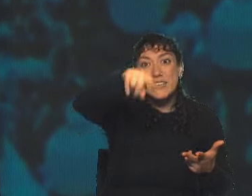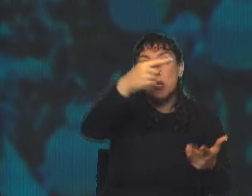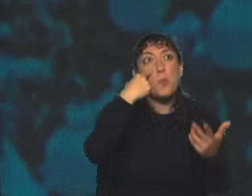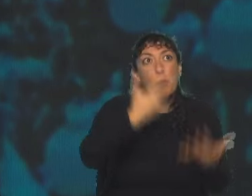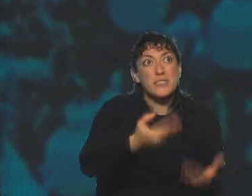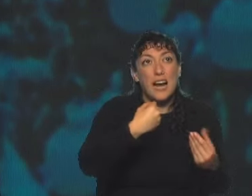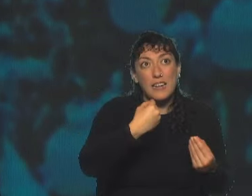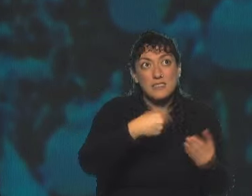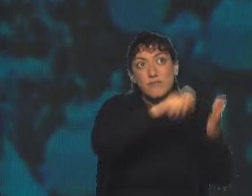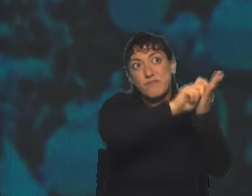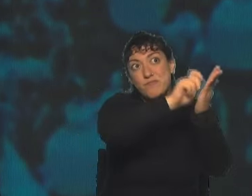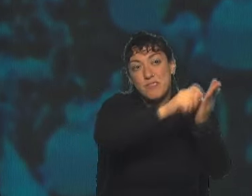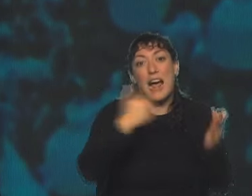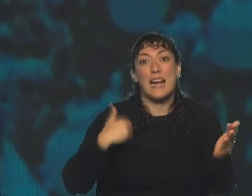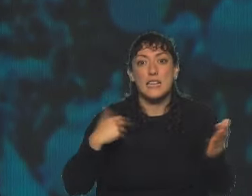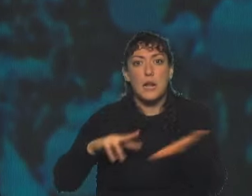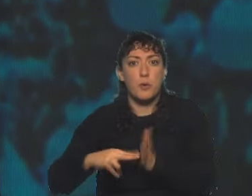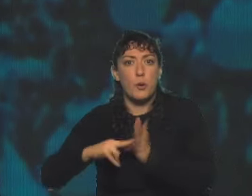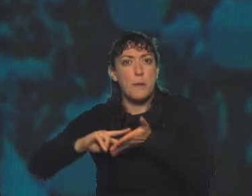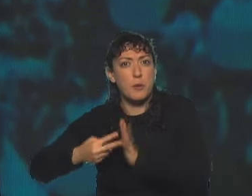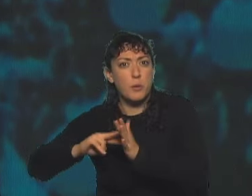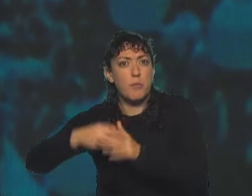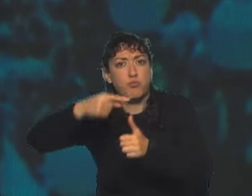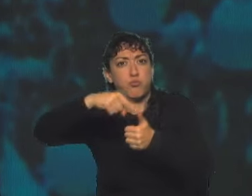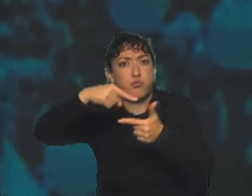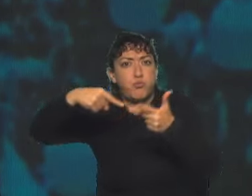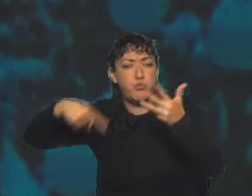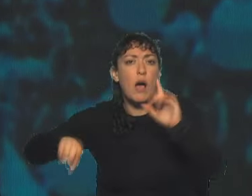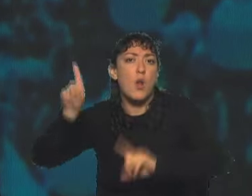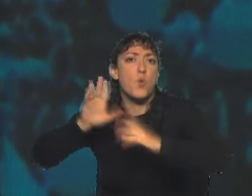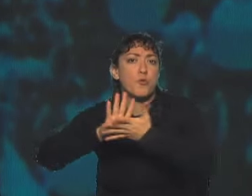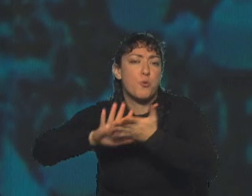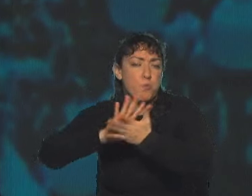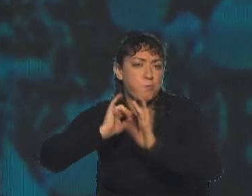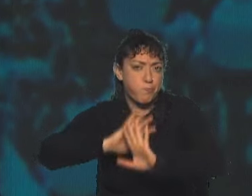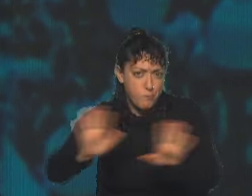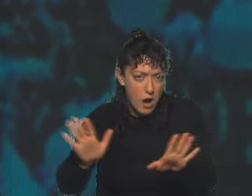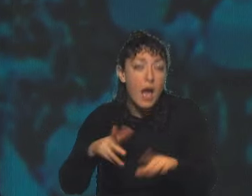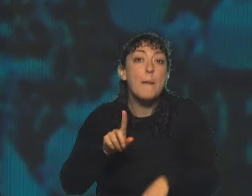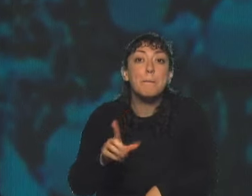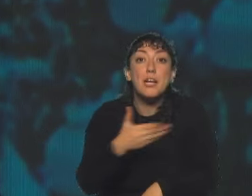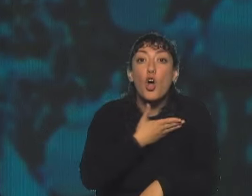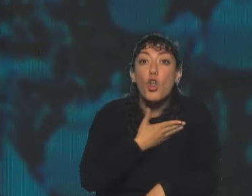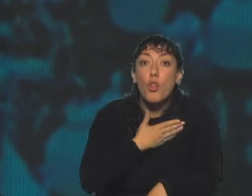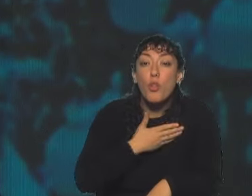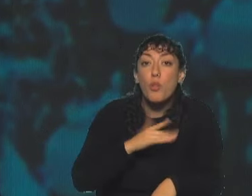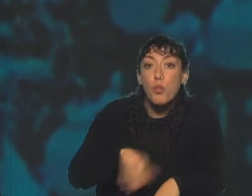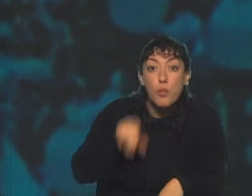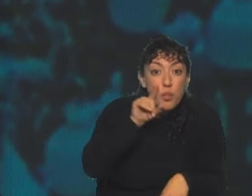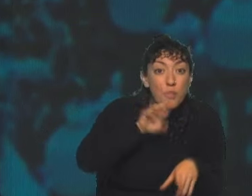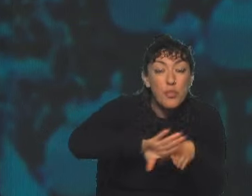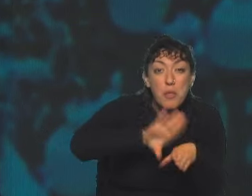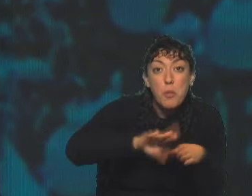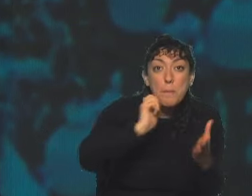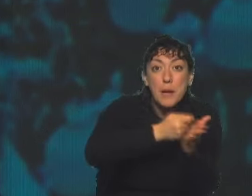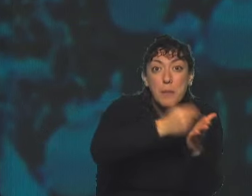Argentina estaba cubierta de problemas, que había salido de algunas cosas, pero que la deuda era poco